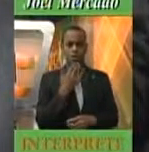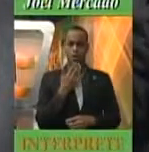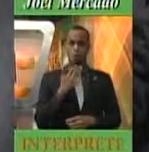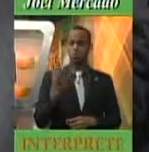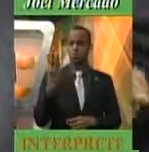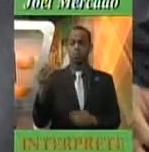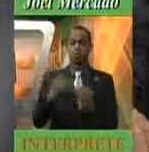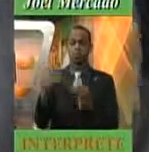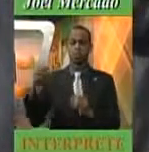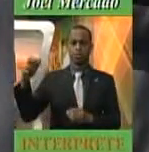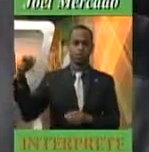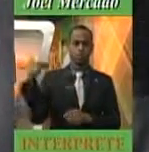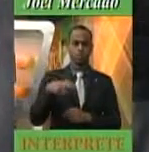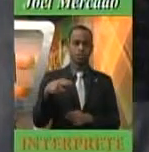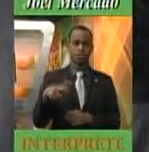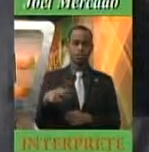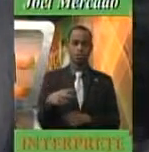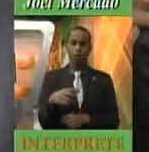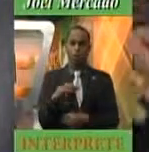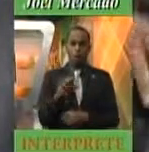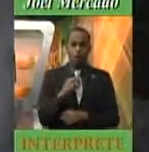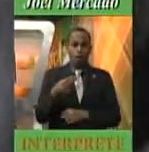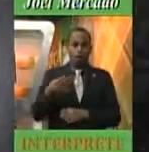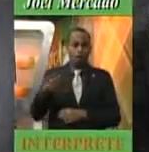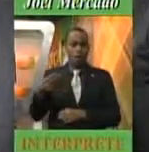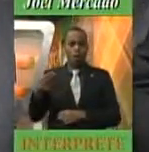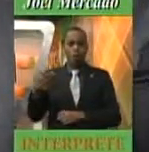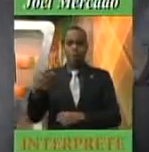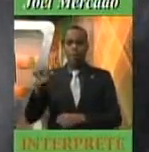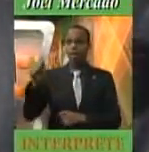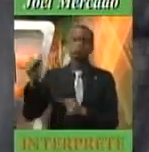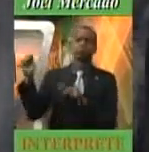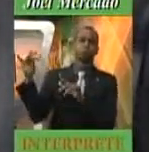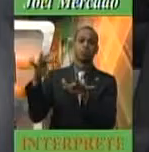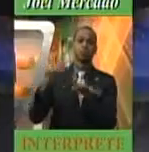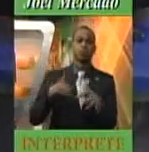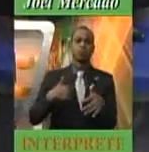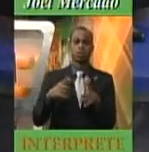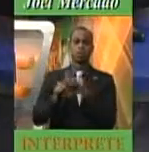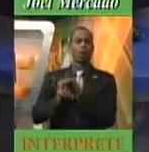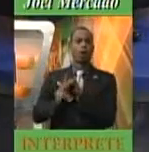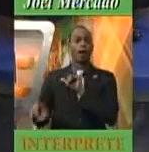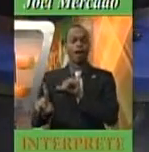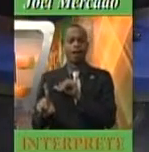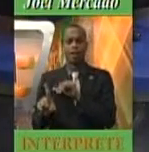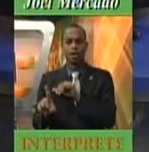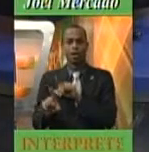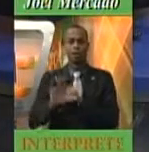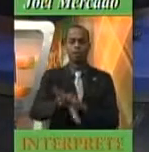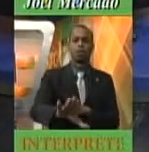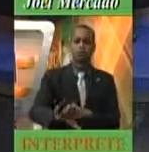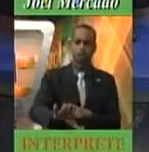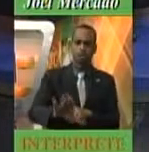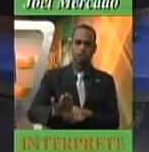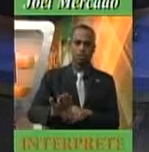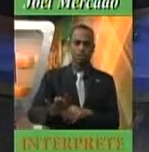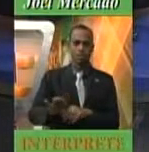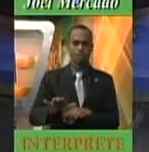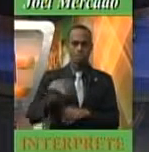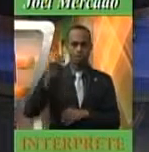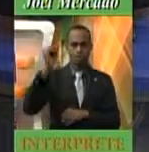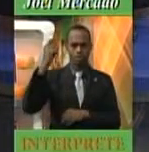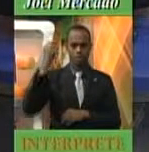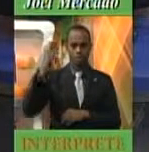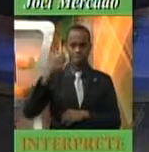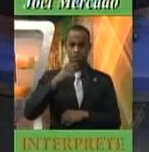pasan 4 más, el ¡oh! crece. Sí. Y cuando viene el 10, se paró a salir huyendo y él tuvo que detenerla. Pero era